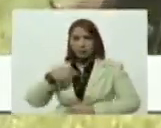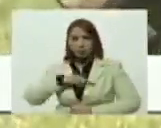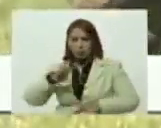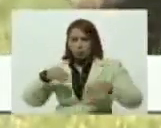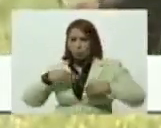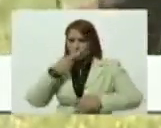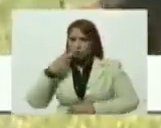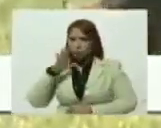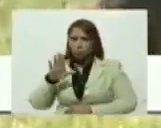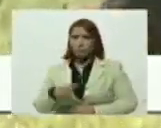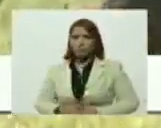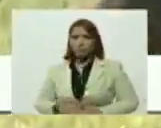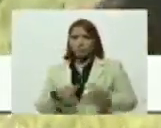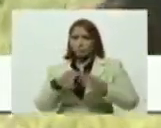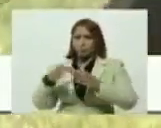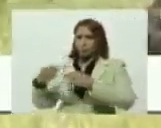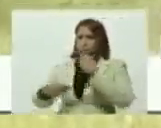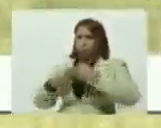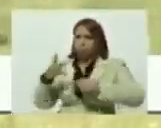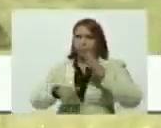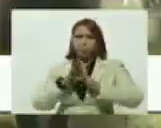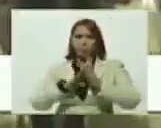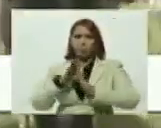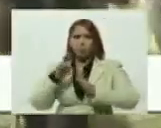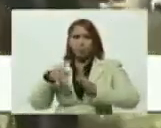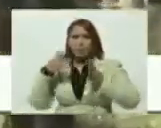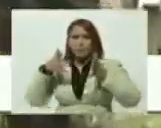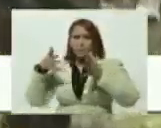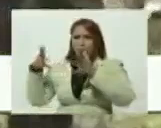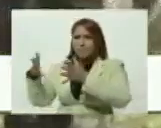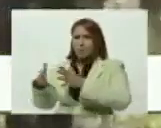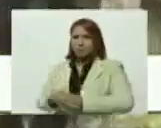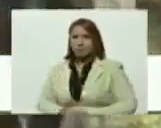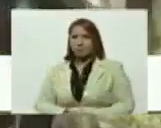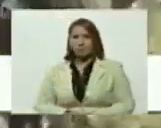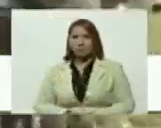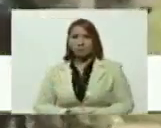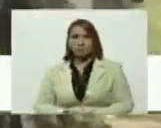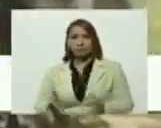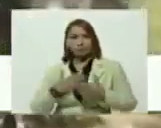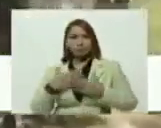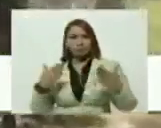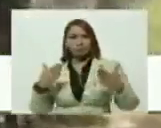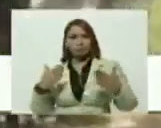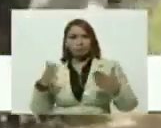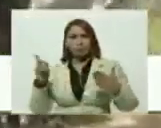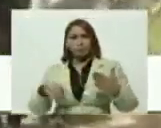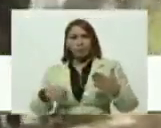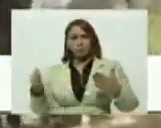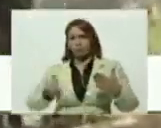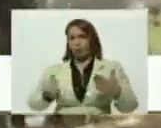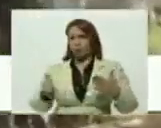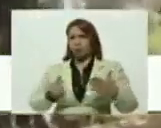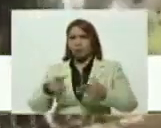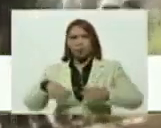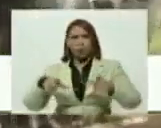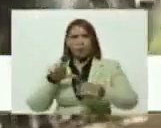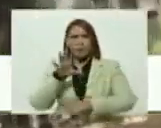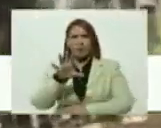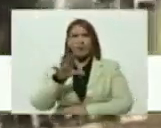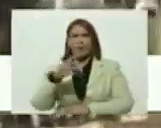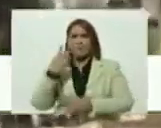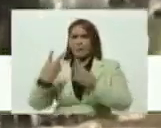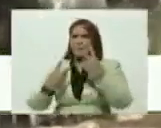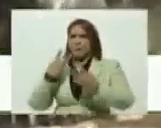de organizarnos, de producir, de formarnos, y también dispuestos y dispuestas a ir a cualquier lugar del país a